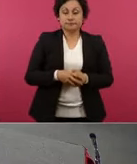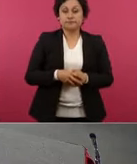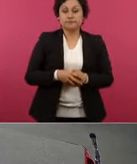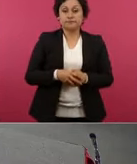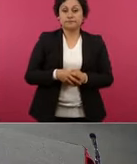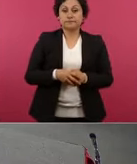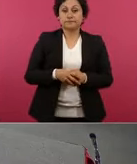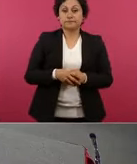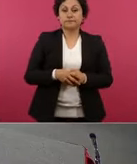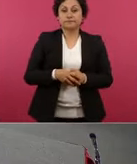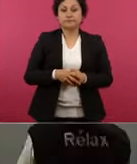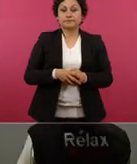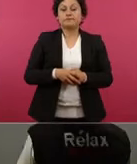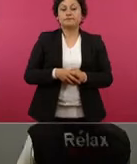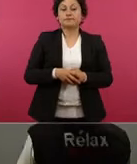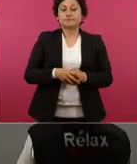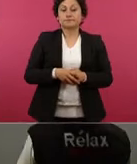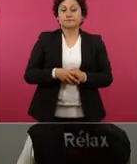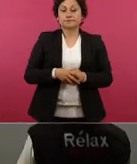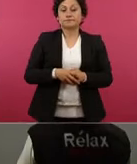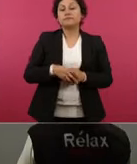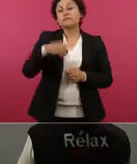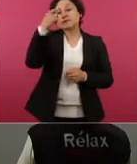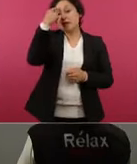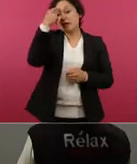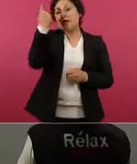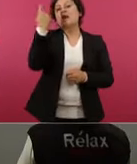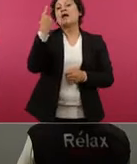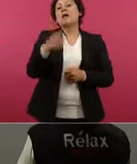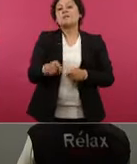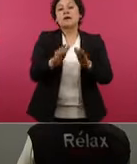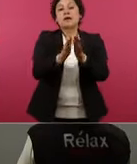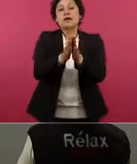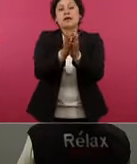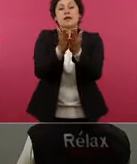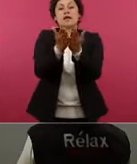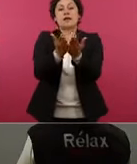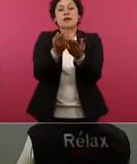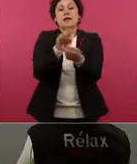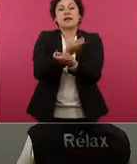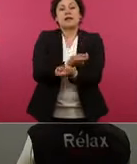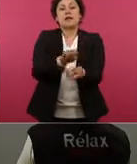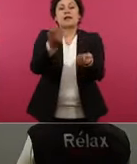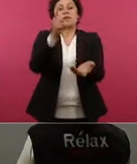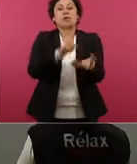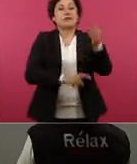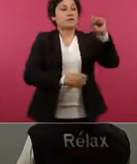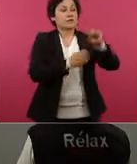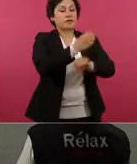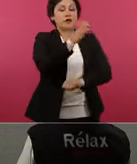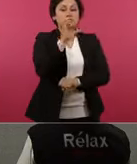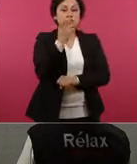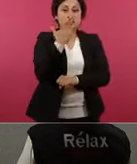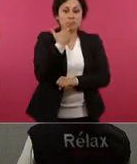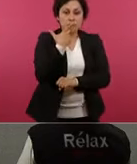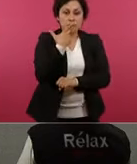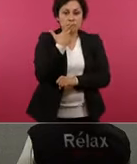para que no se entreguen los libros de los niños y de los estudiantes en Chihuahua,